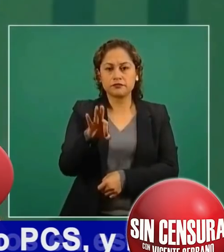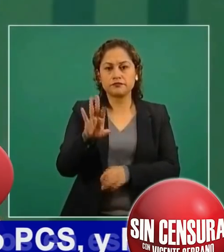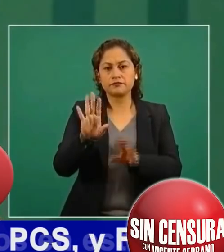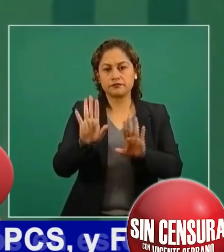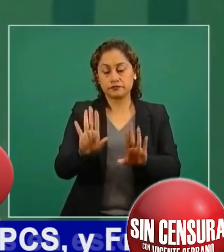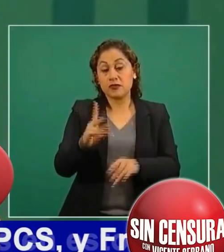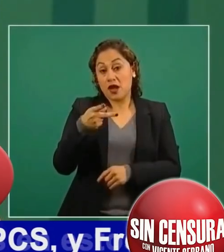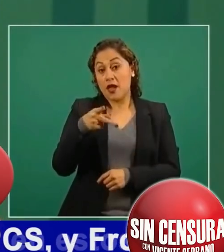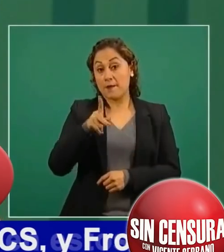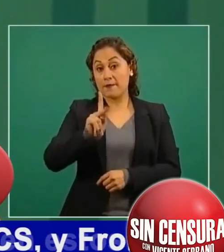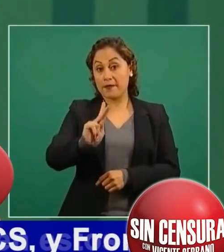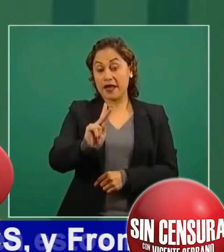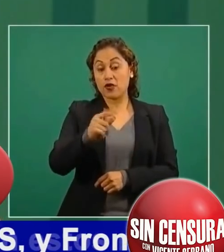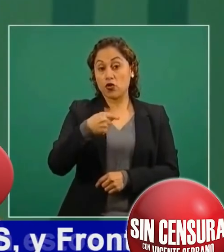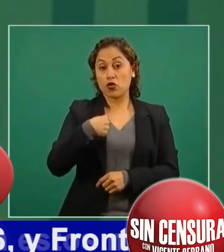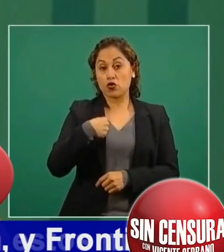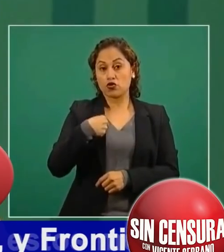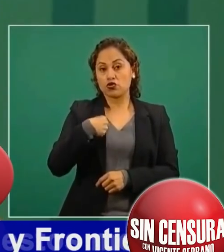soy tapadera,